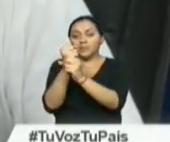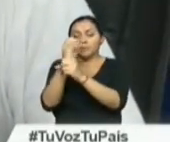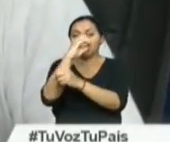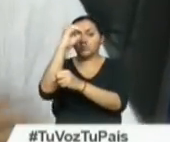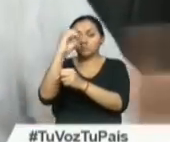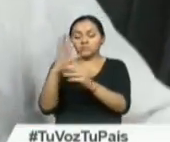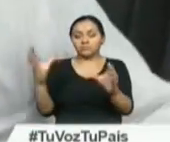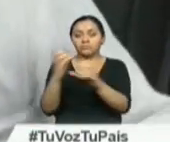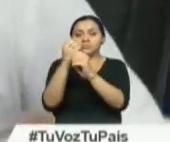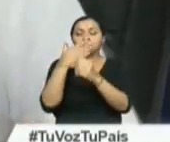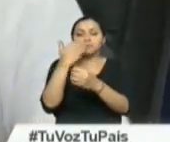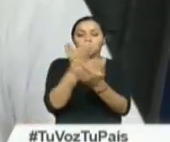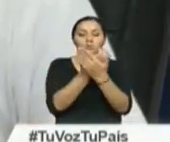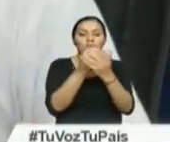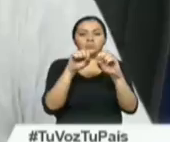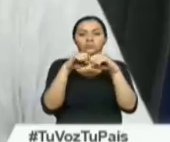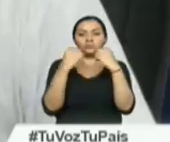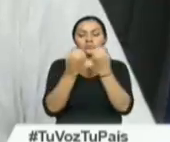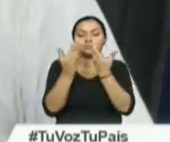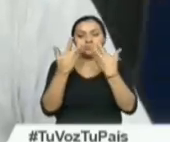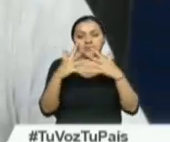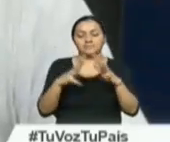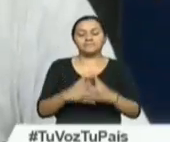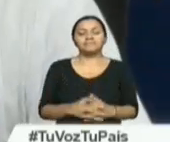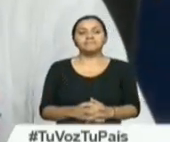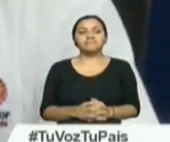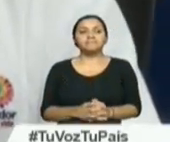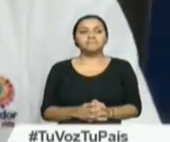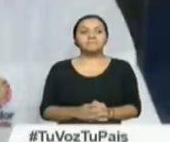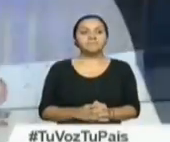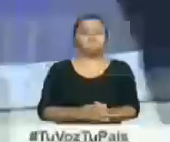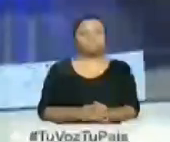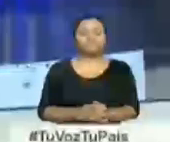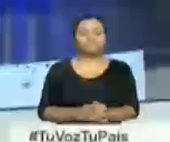y sociales en todos los aspectos, en este caso en el sistema laboral.